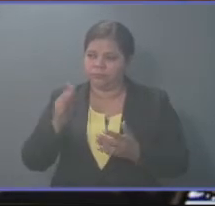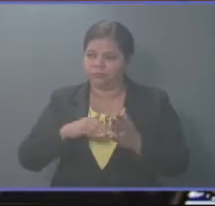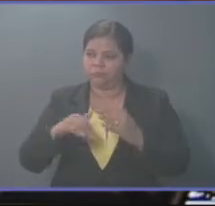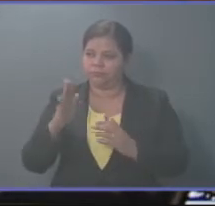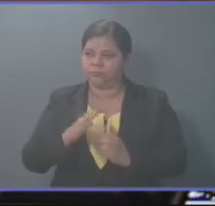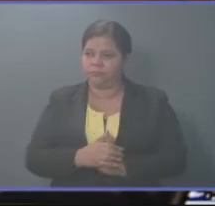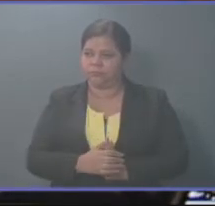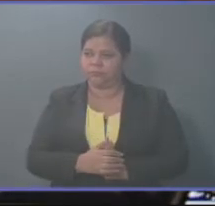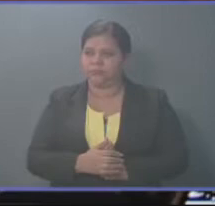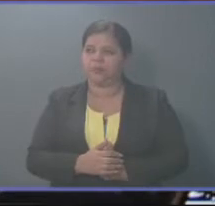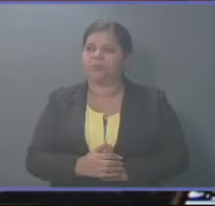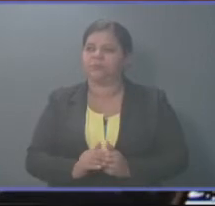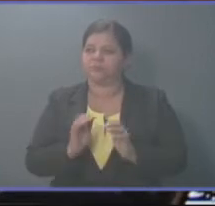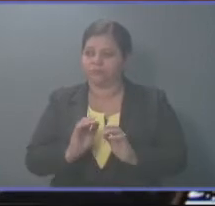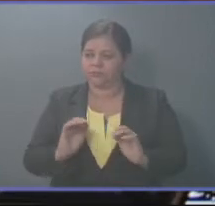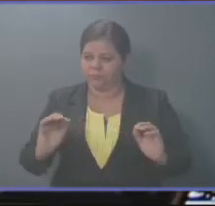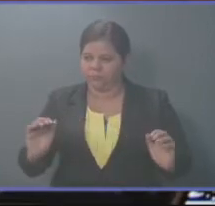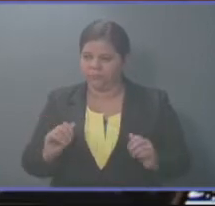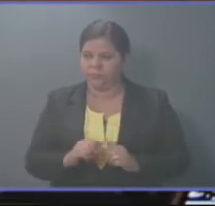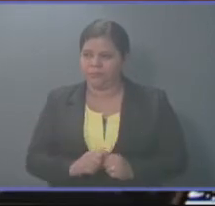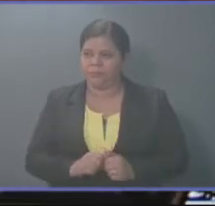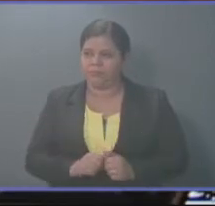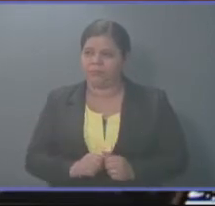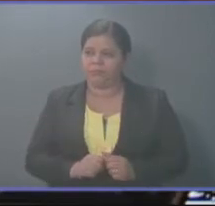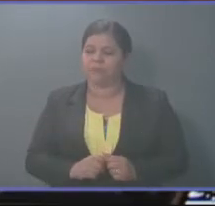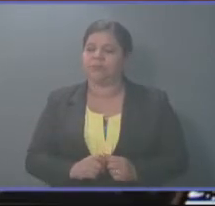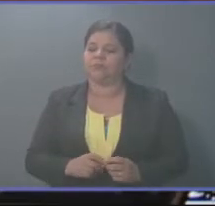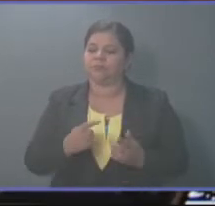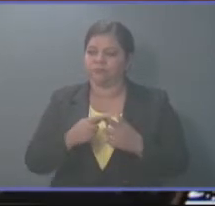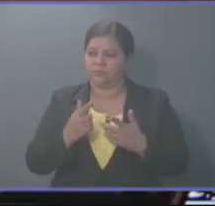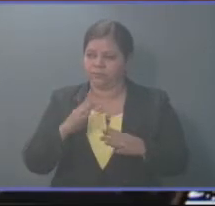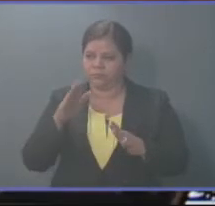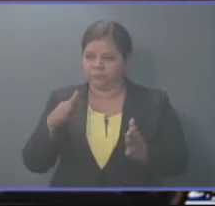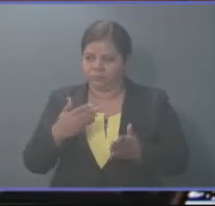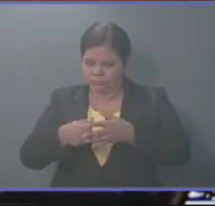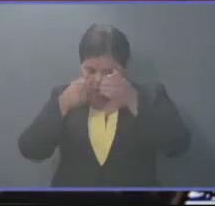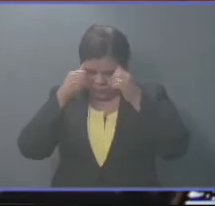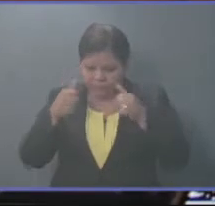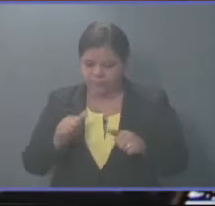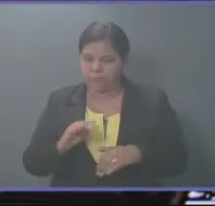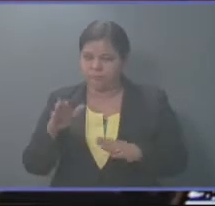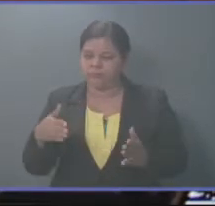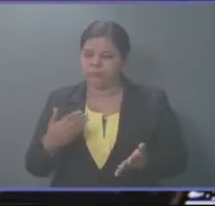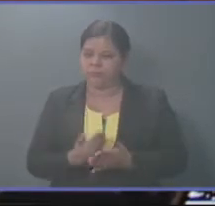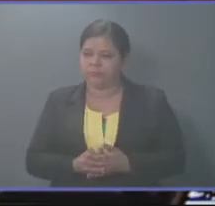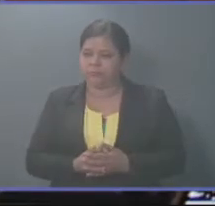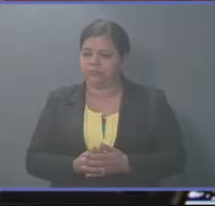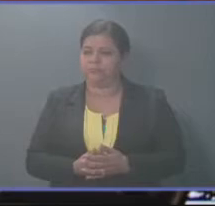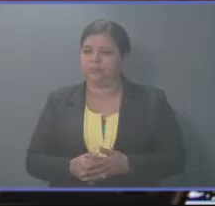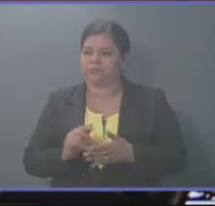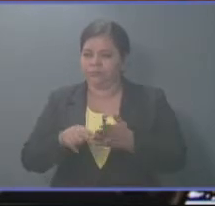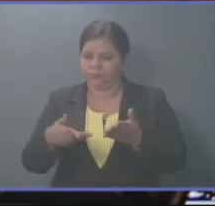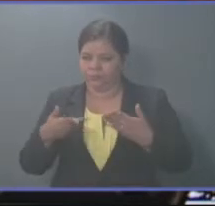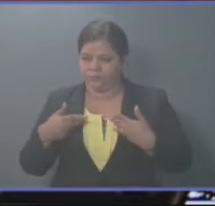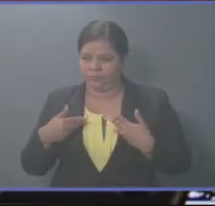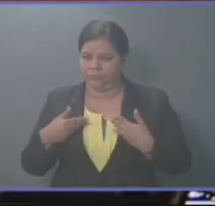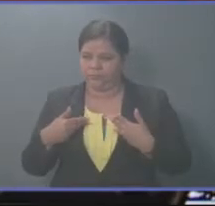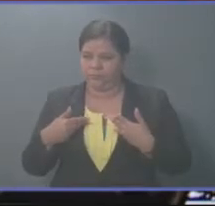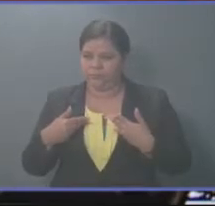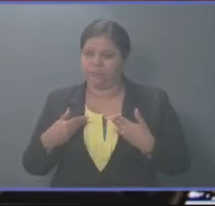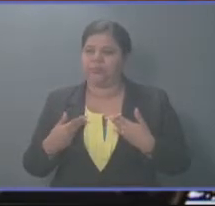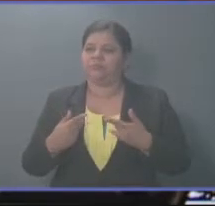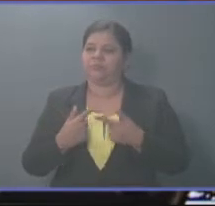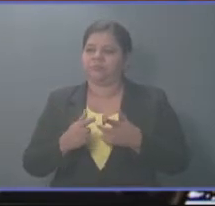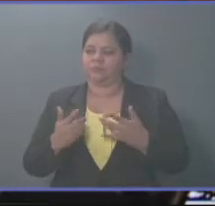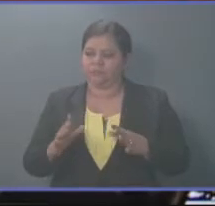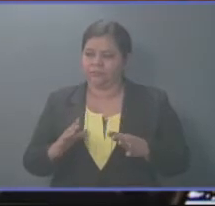niñas, niños y adolescentes en lo relativo a asegurar su desarrollo integral y el disfrute de sus derechos y garantías, y que